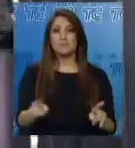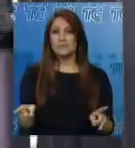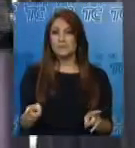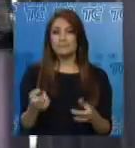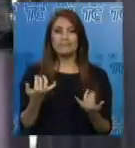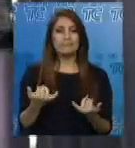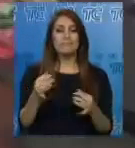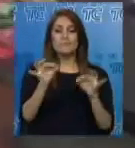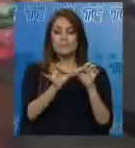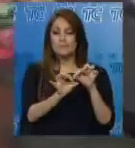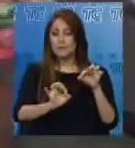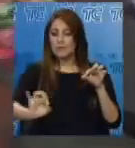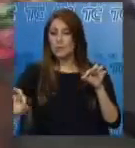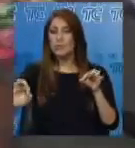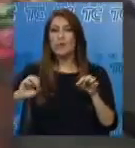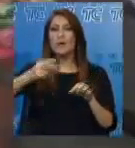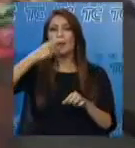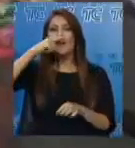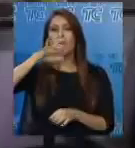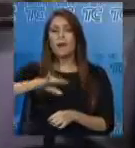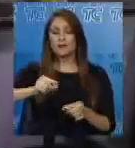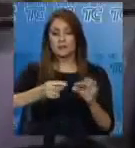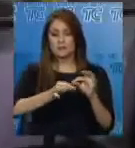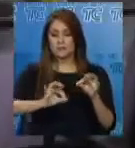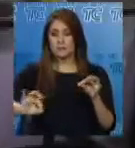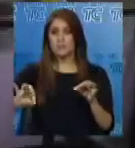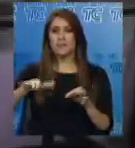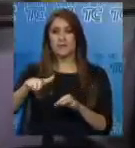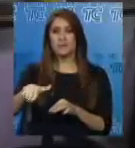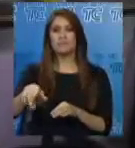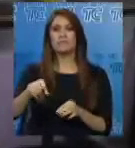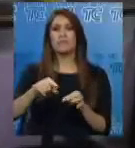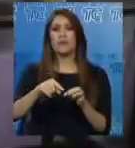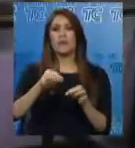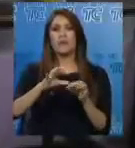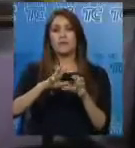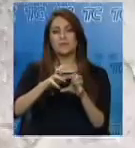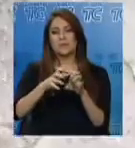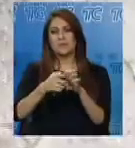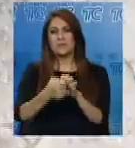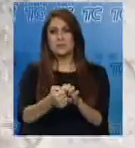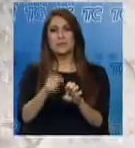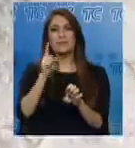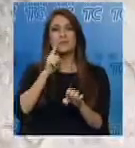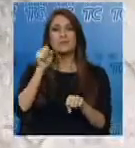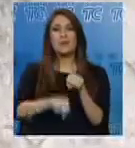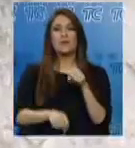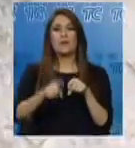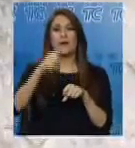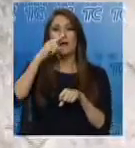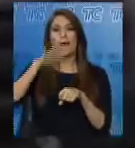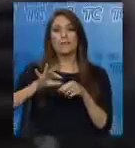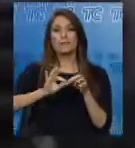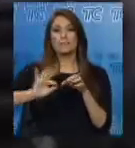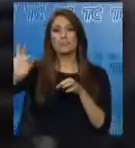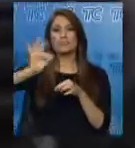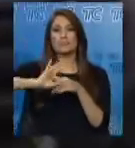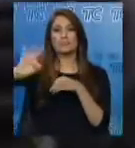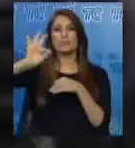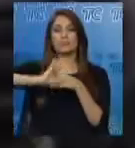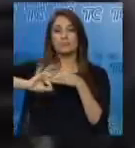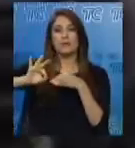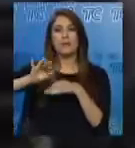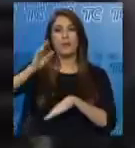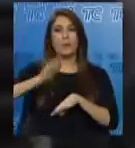la manguera que conectaba el gas a una cocina industrial se habría derretido, por lo que se escapó el gas. Y como ya se